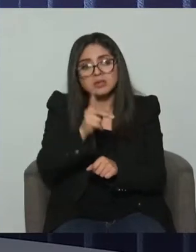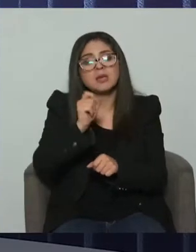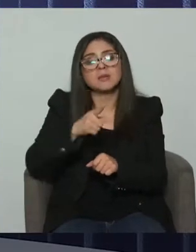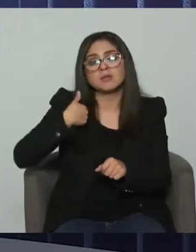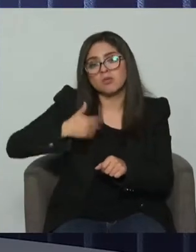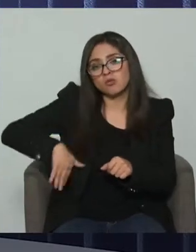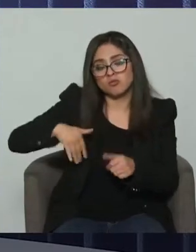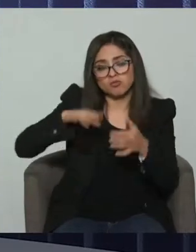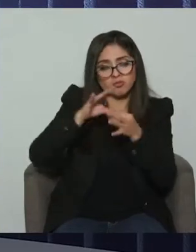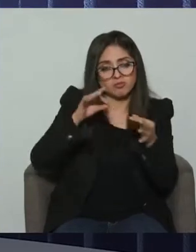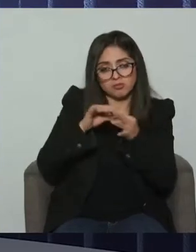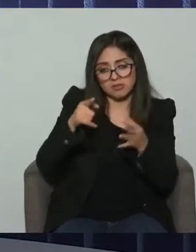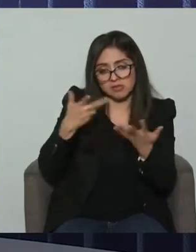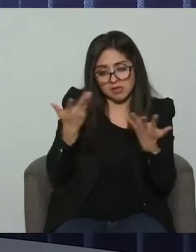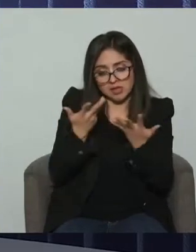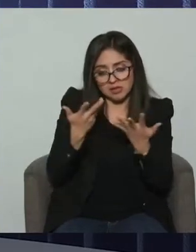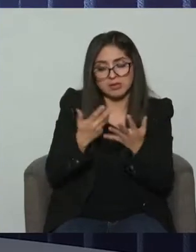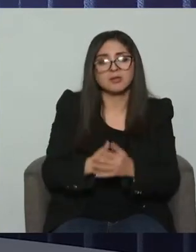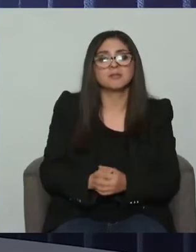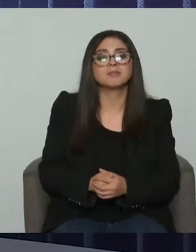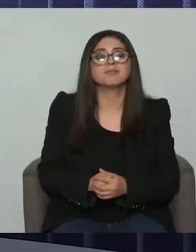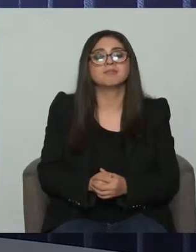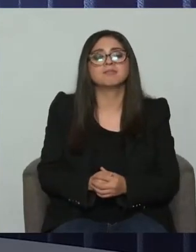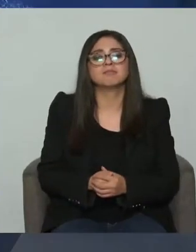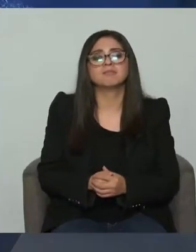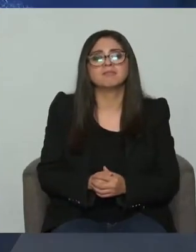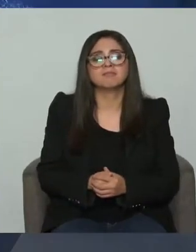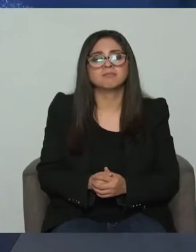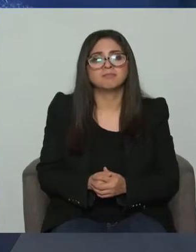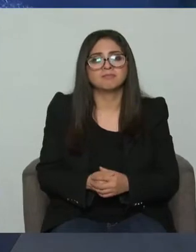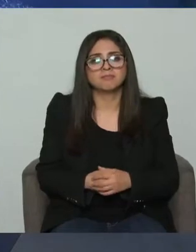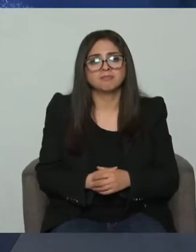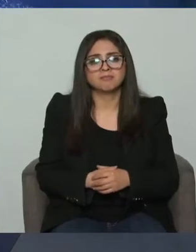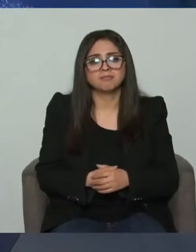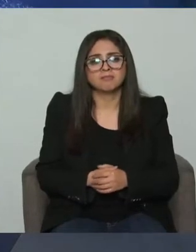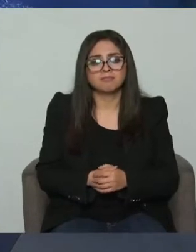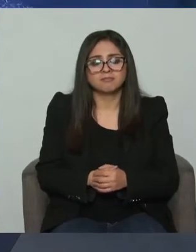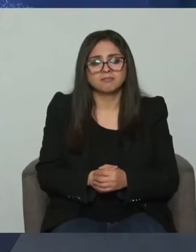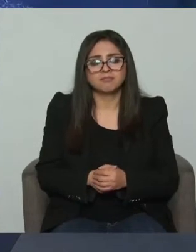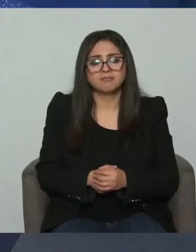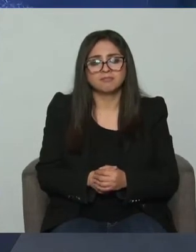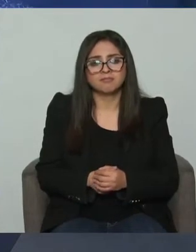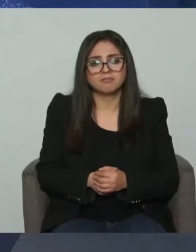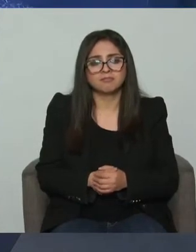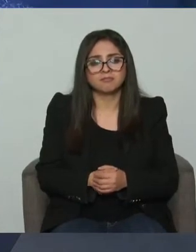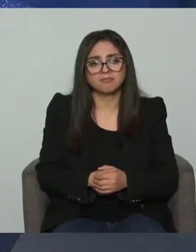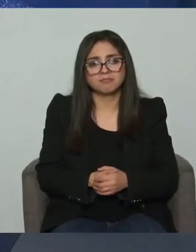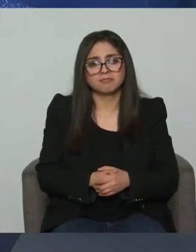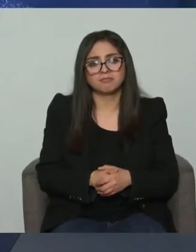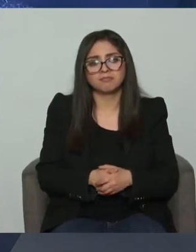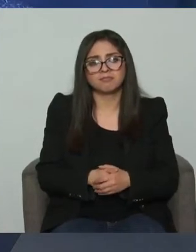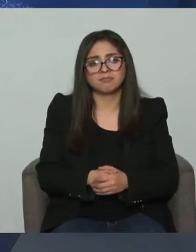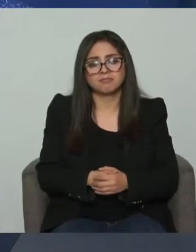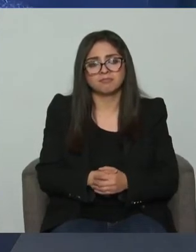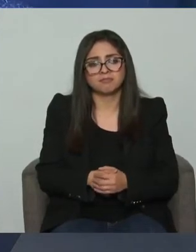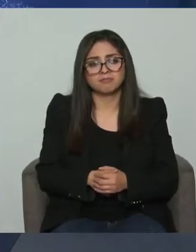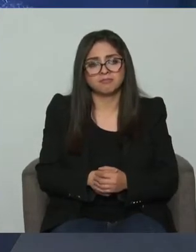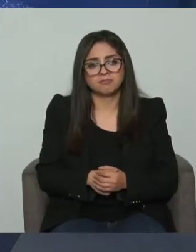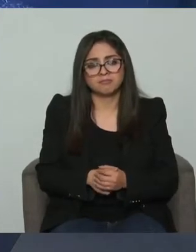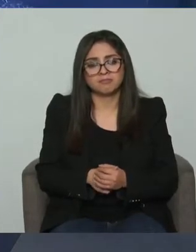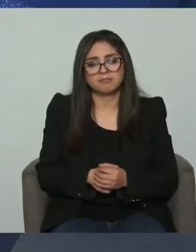tan importante el de esta mesa en Agenda y Contexto. Se dice y todo el mundo dice es que los niños son el futuro. No, son el presente y están aquí y ahora